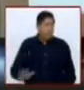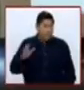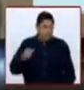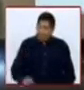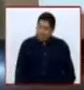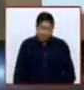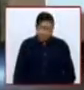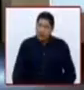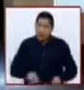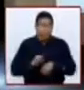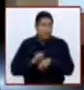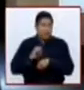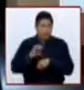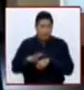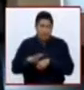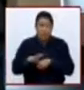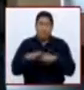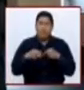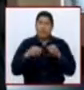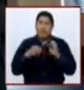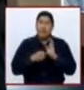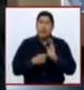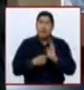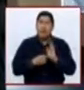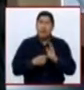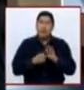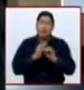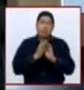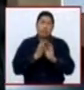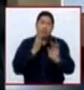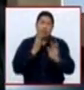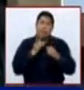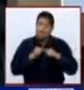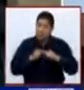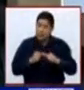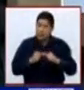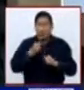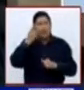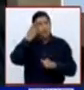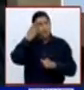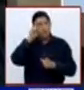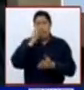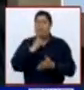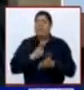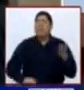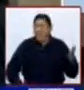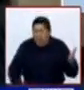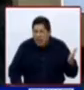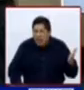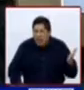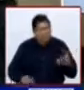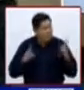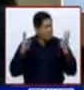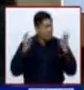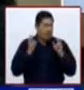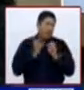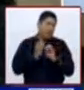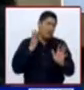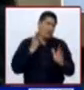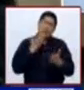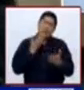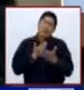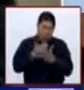Bueno, se lo habíamos adelantado con las imágenes de Héctor Uriarte y la fila continúa. ¿Para qué, Héctor? Tú nos contarás. Buenas noches.